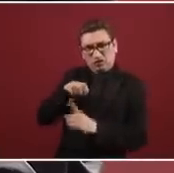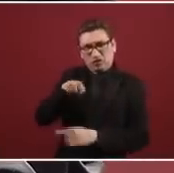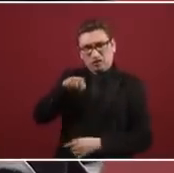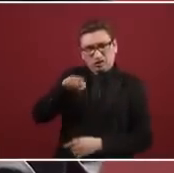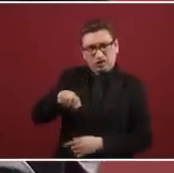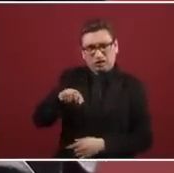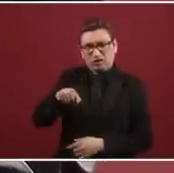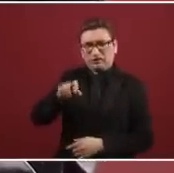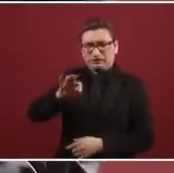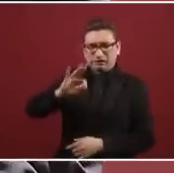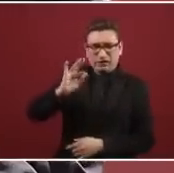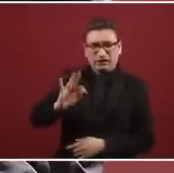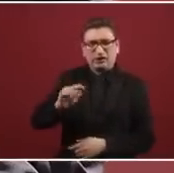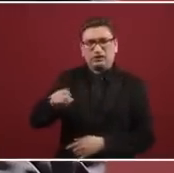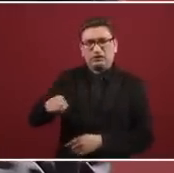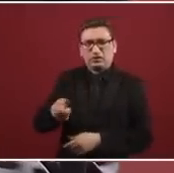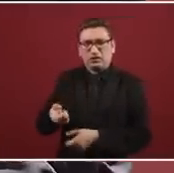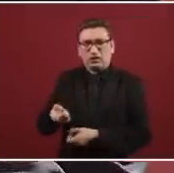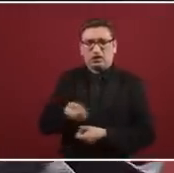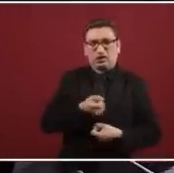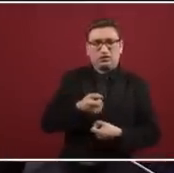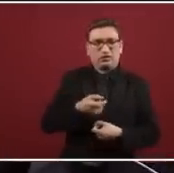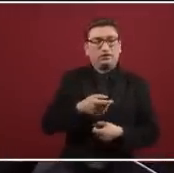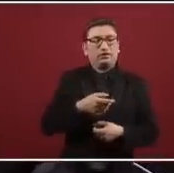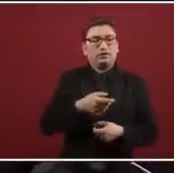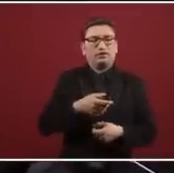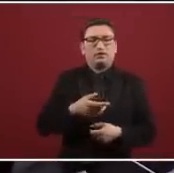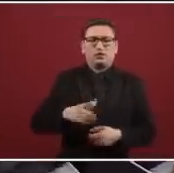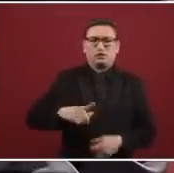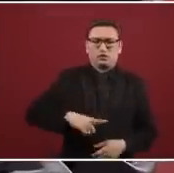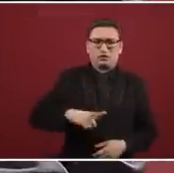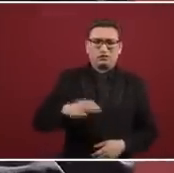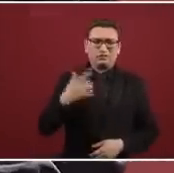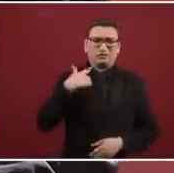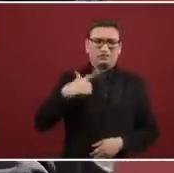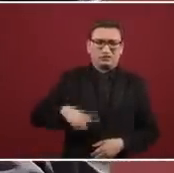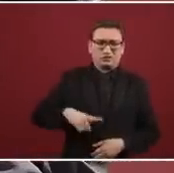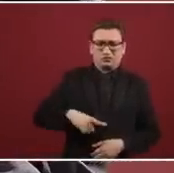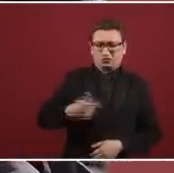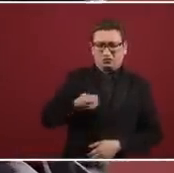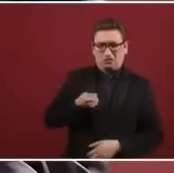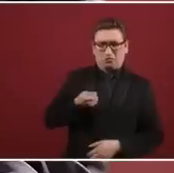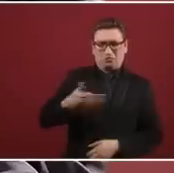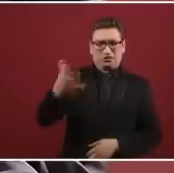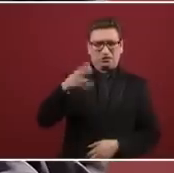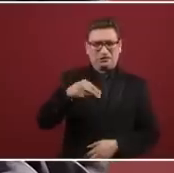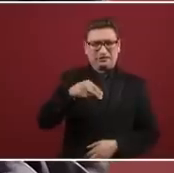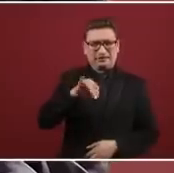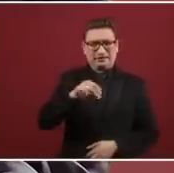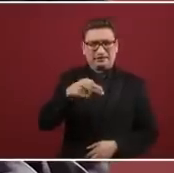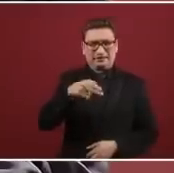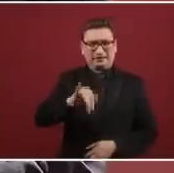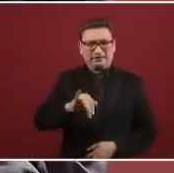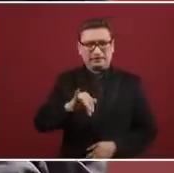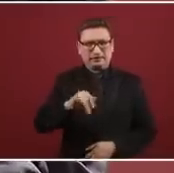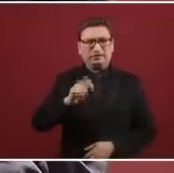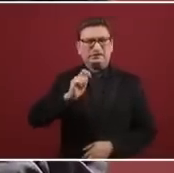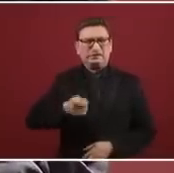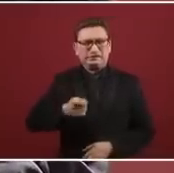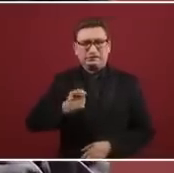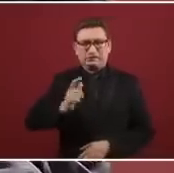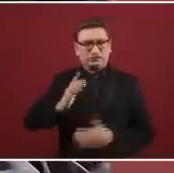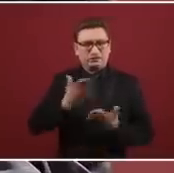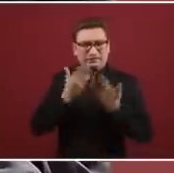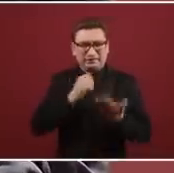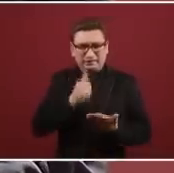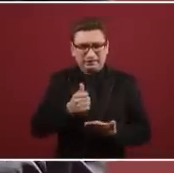Lo único que hicieron fue etiquetarlos como ninis, que ni estudian ni trabajan, pero no se hizo